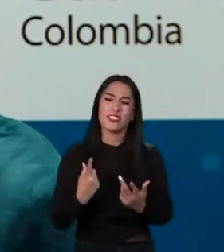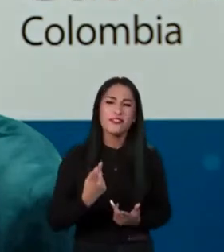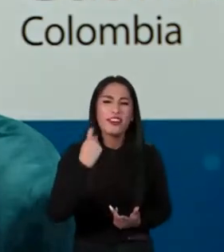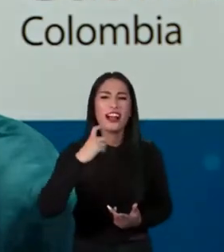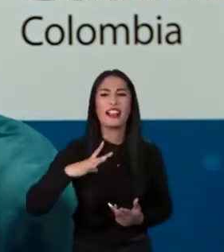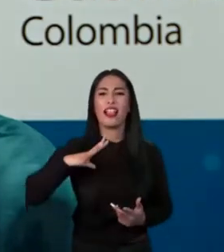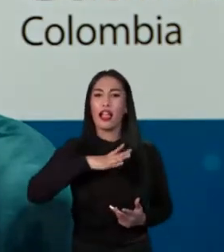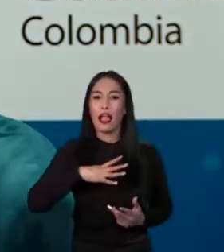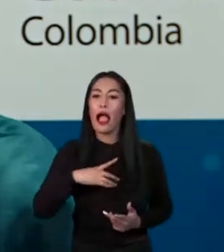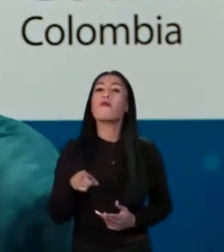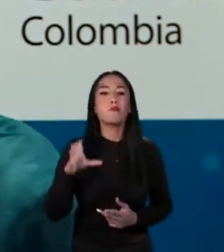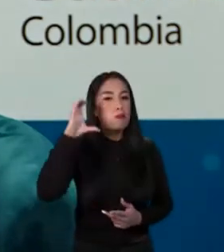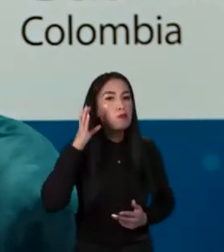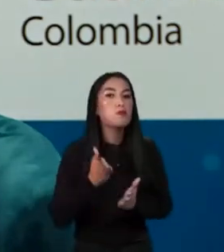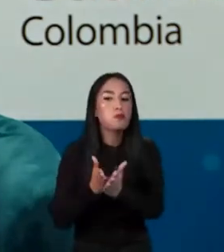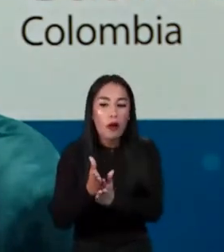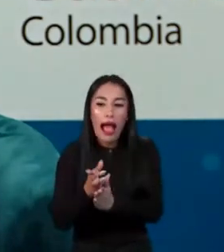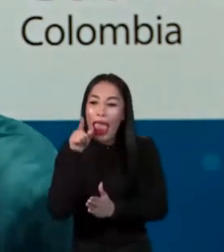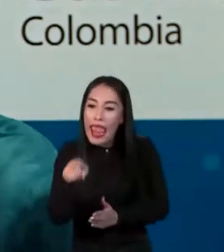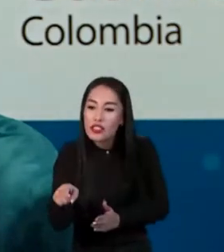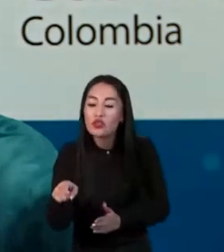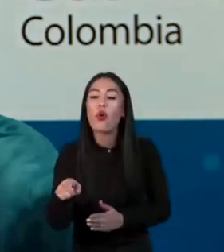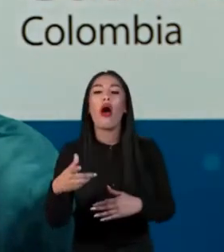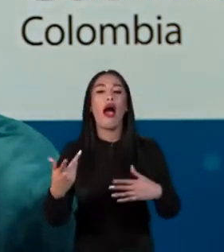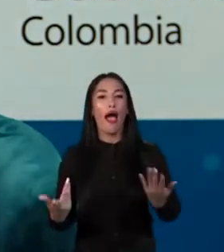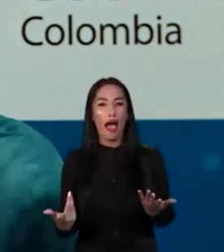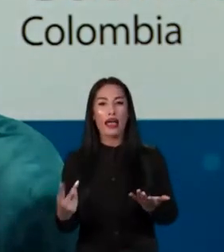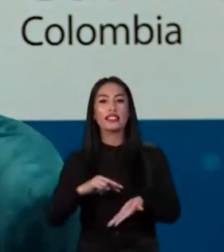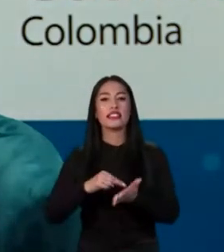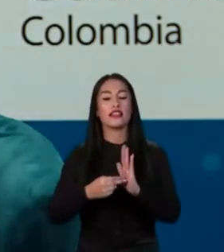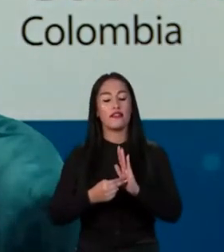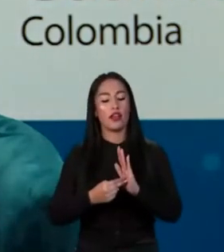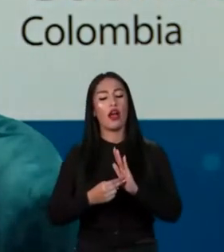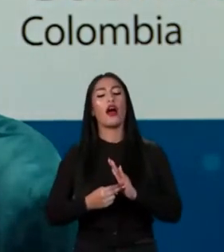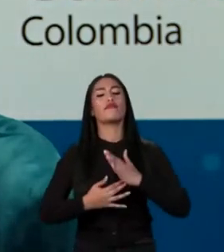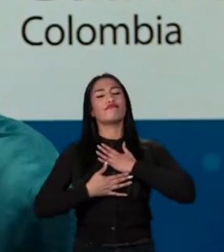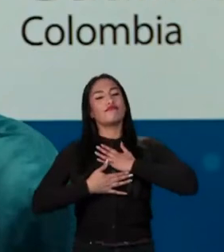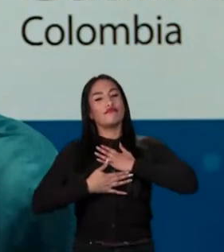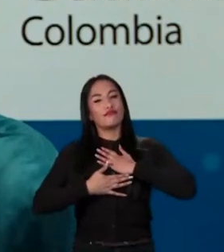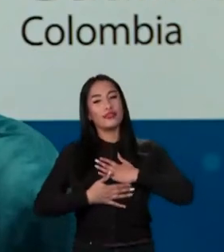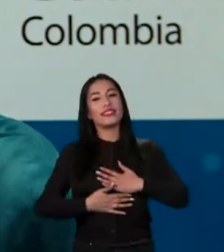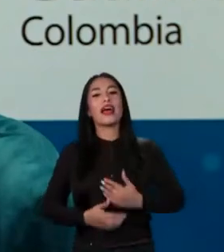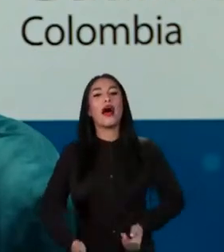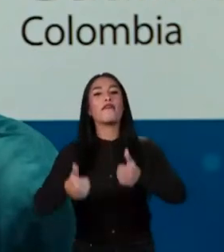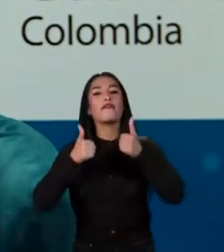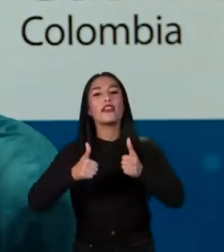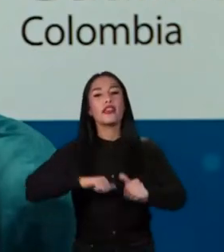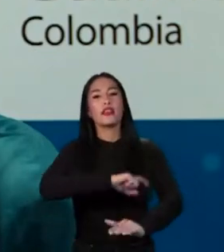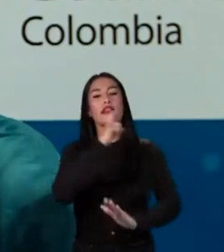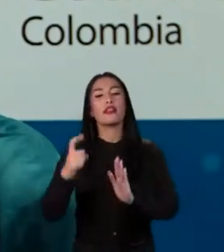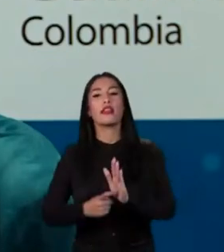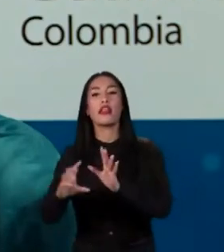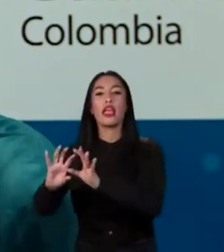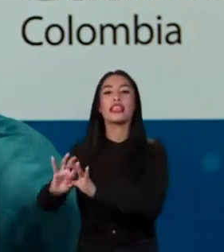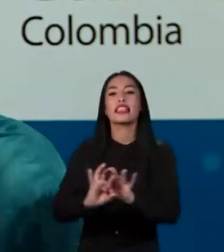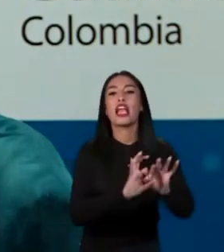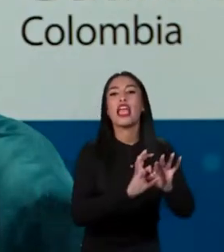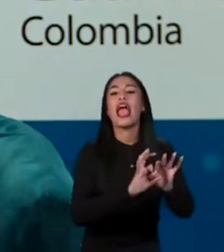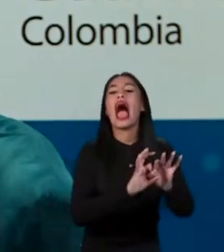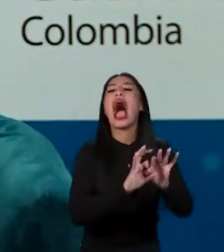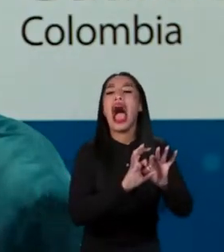un bienestar que también está atado a la casa del habla y la escucha